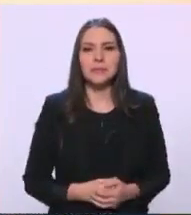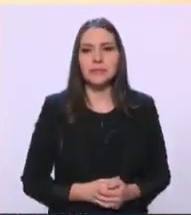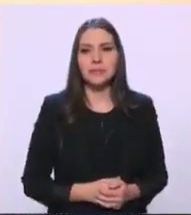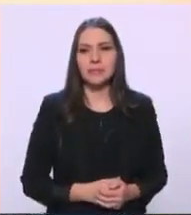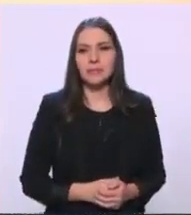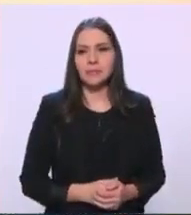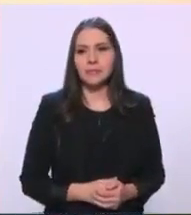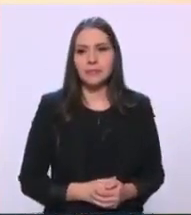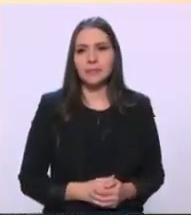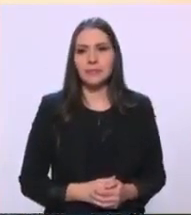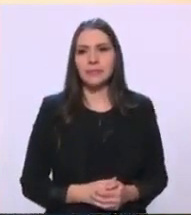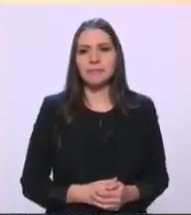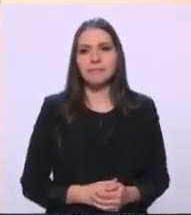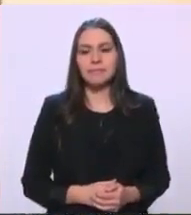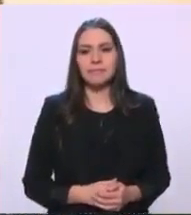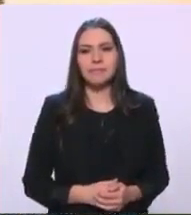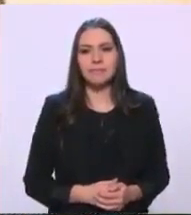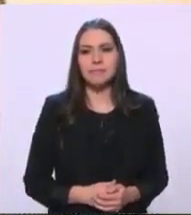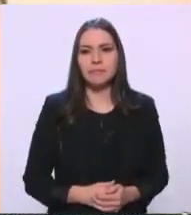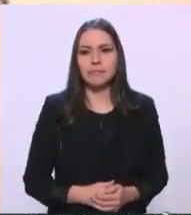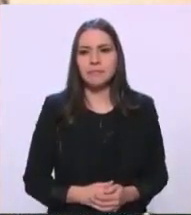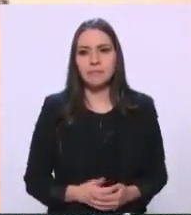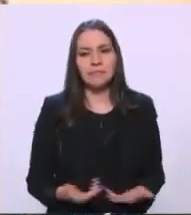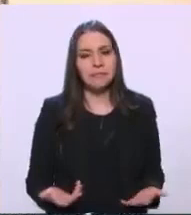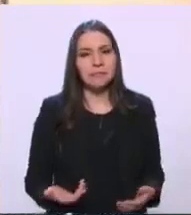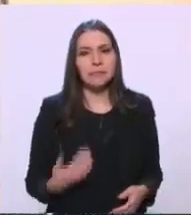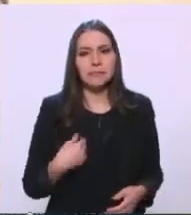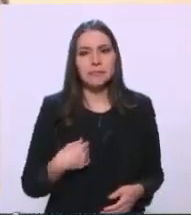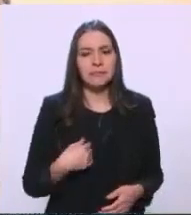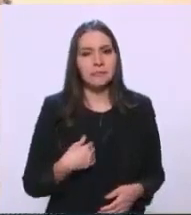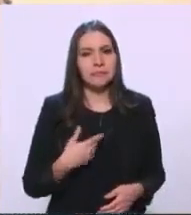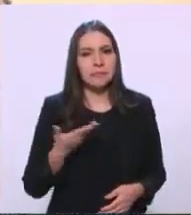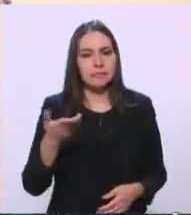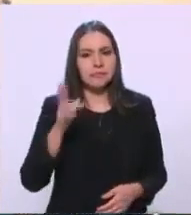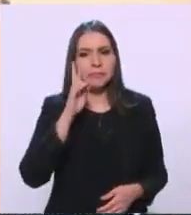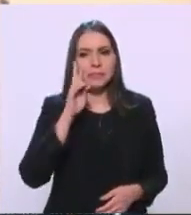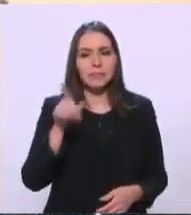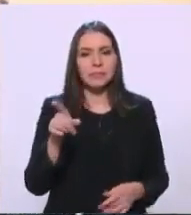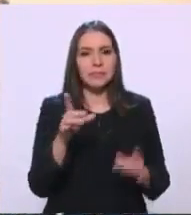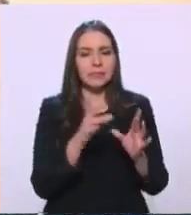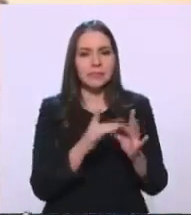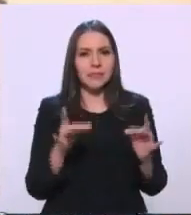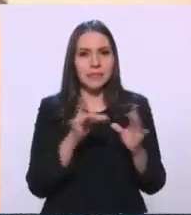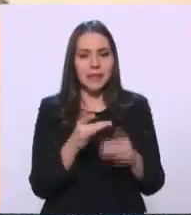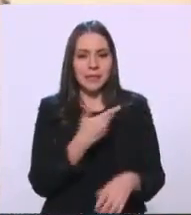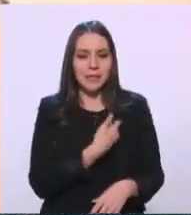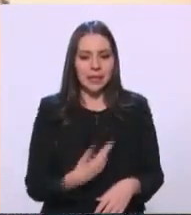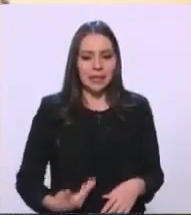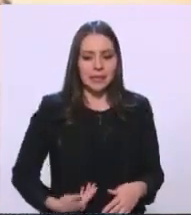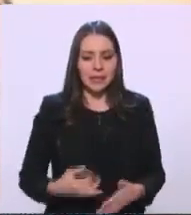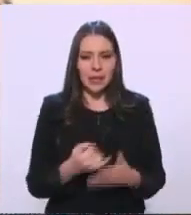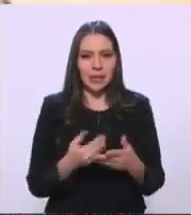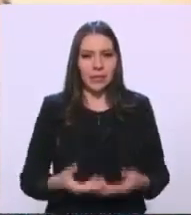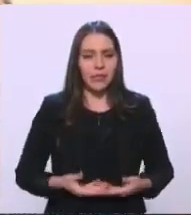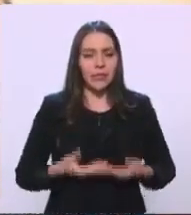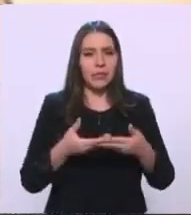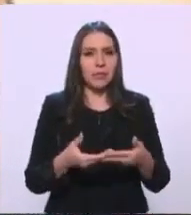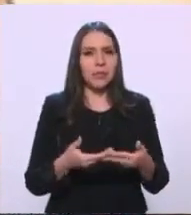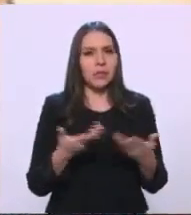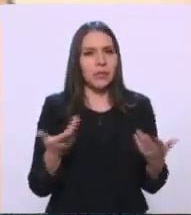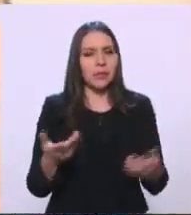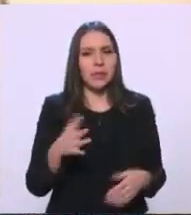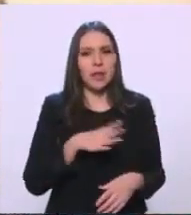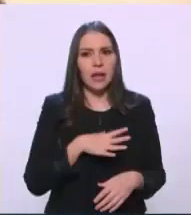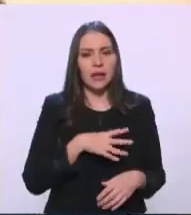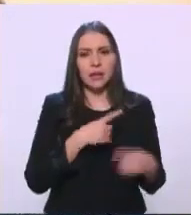digamos, un informe que tiene 2 datos. El primero es que la lucha contra la corrupción